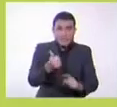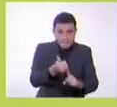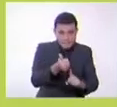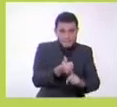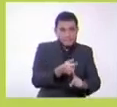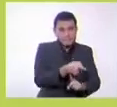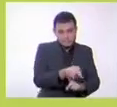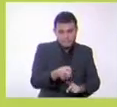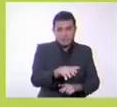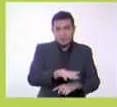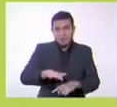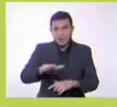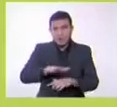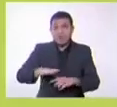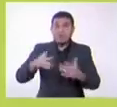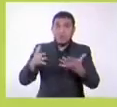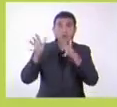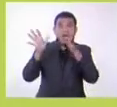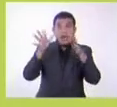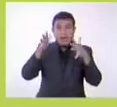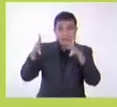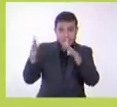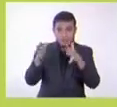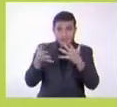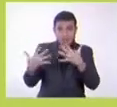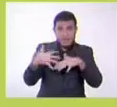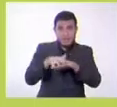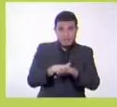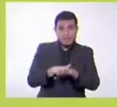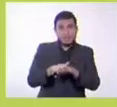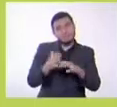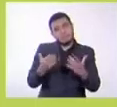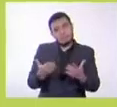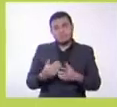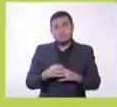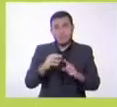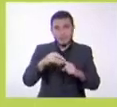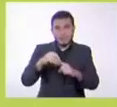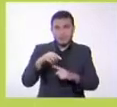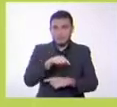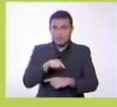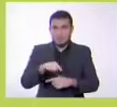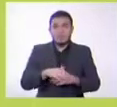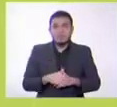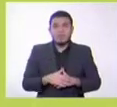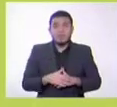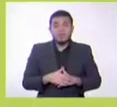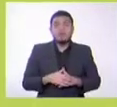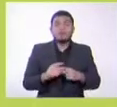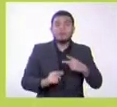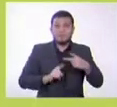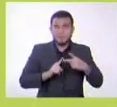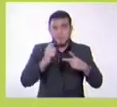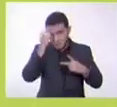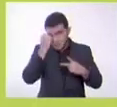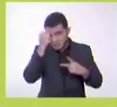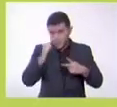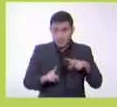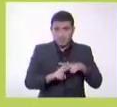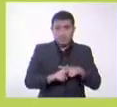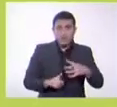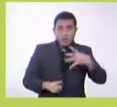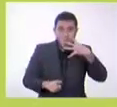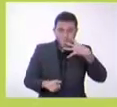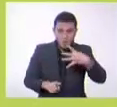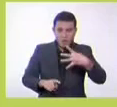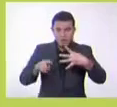con las condiciones climáticas que se dan en esa zona. También hemos aprendido que hay 4